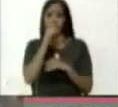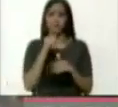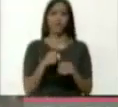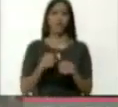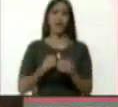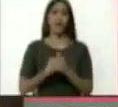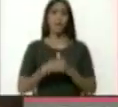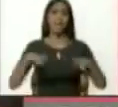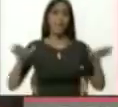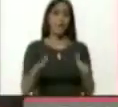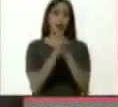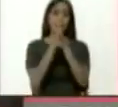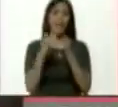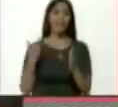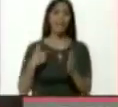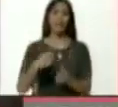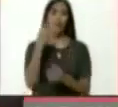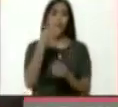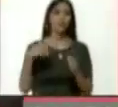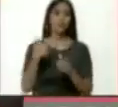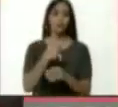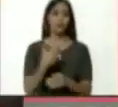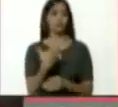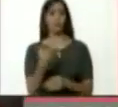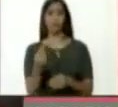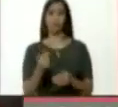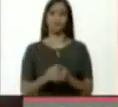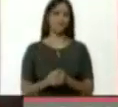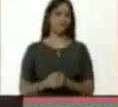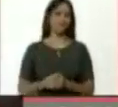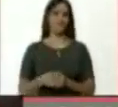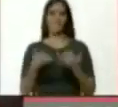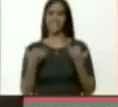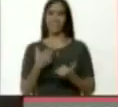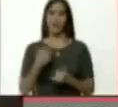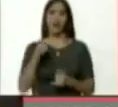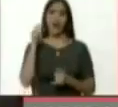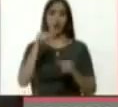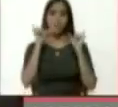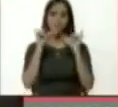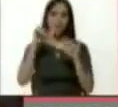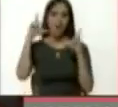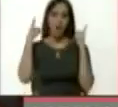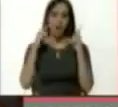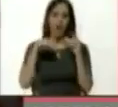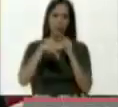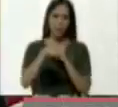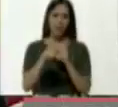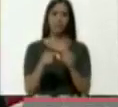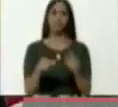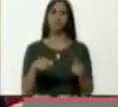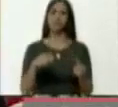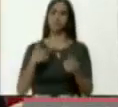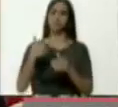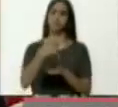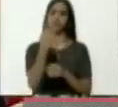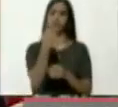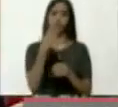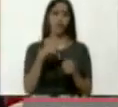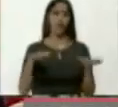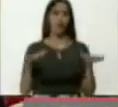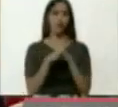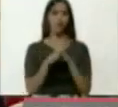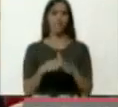Cumaná y tengo que agarrar 4 autobuses? No, ya no. Ahora agarras tu autobús, ahí te montas y te lanzas para allá. Tengo los puntos bajos con la